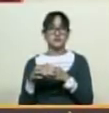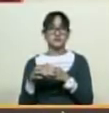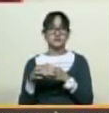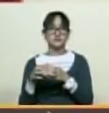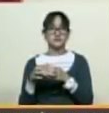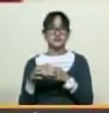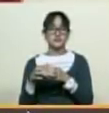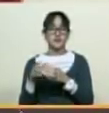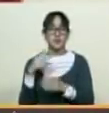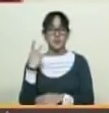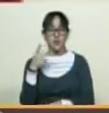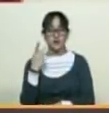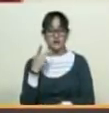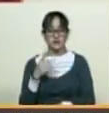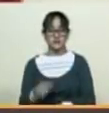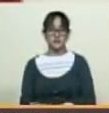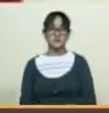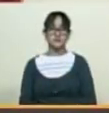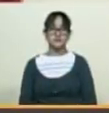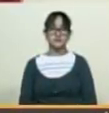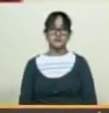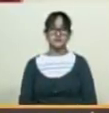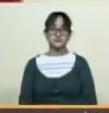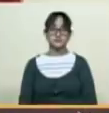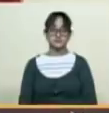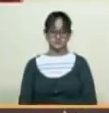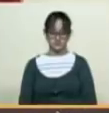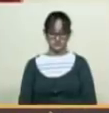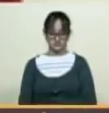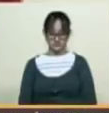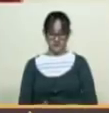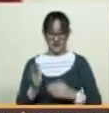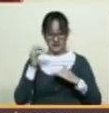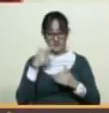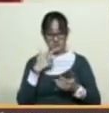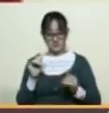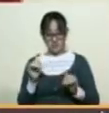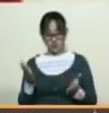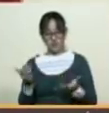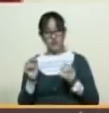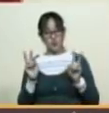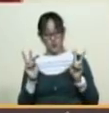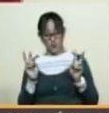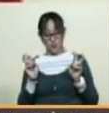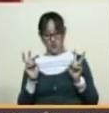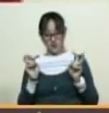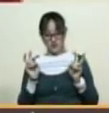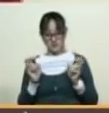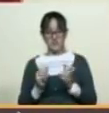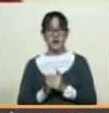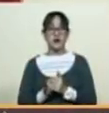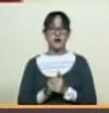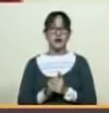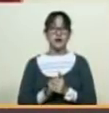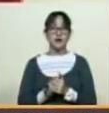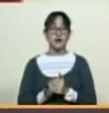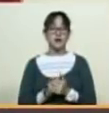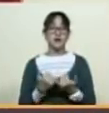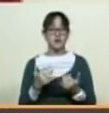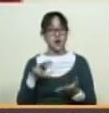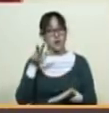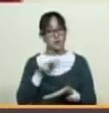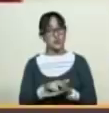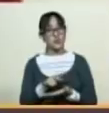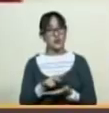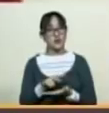de las organizaciones políticas. Es decir, para atendiendo esta solicitud nueva que nos hicieron, esto es lo que nosotros